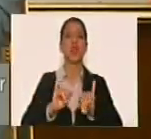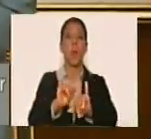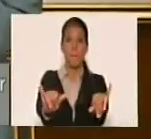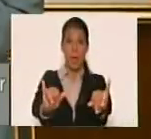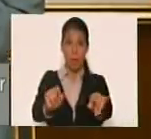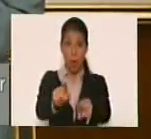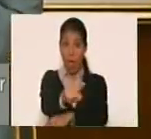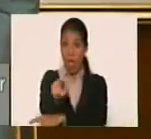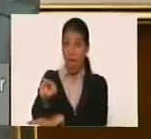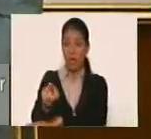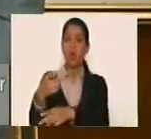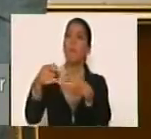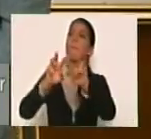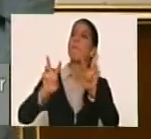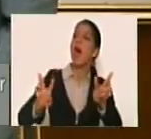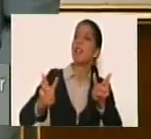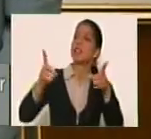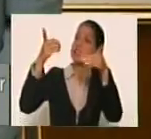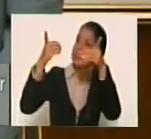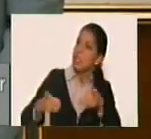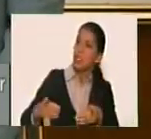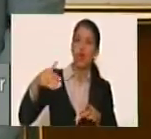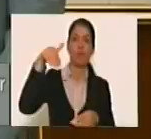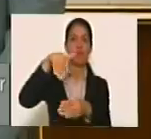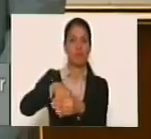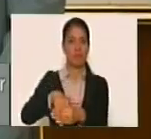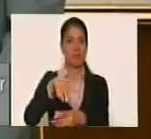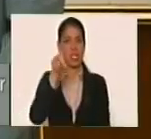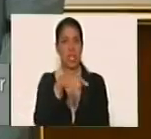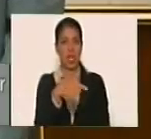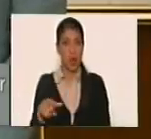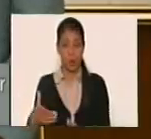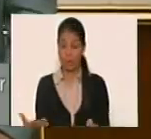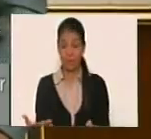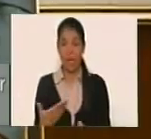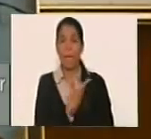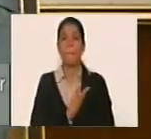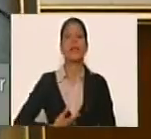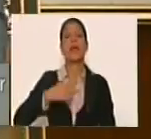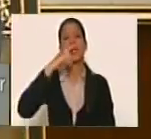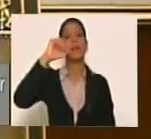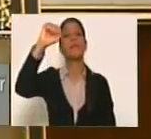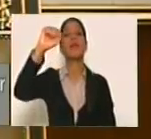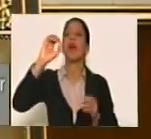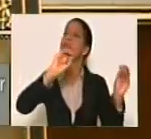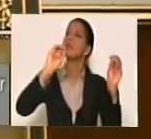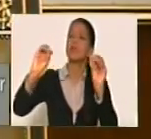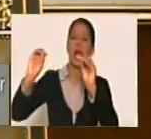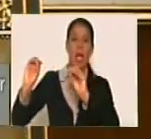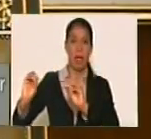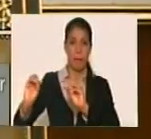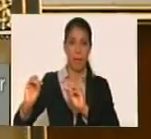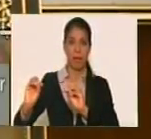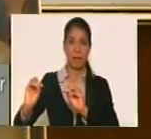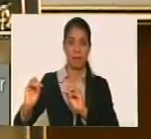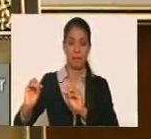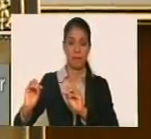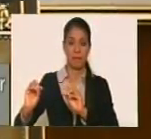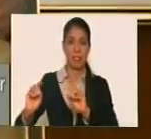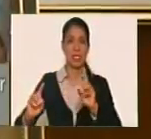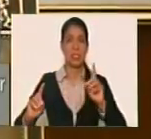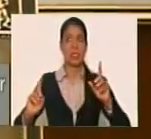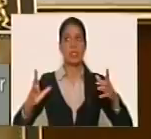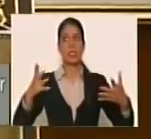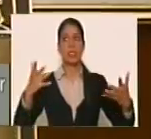pacíficamente. Y ese pueblo, en ese momento que el presidente hizo ese llamado, hubo muchas